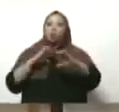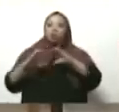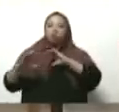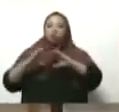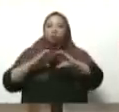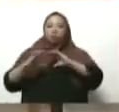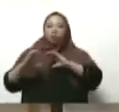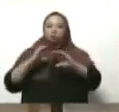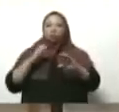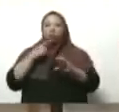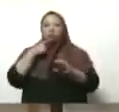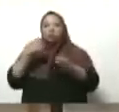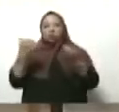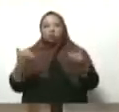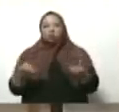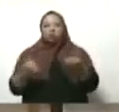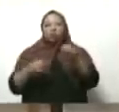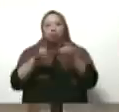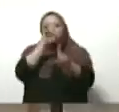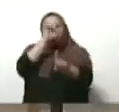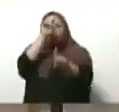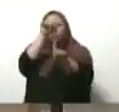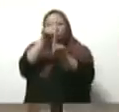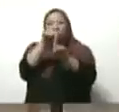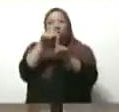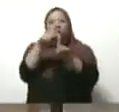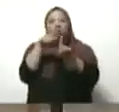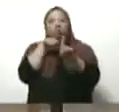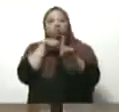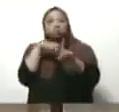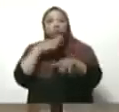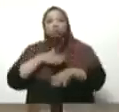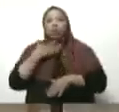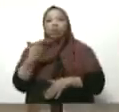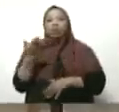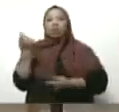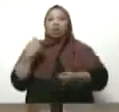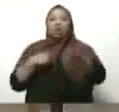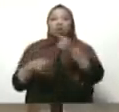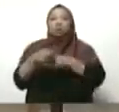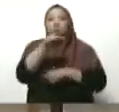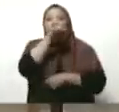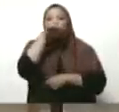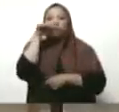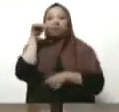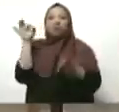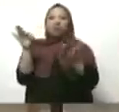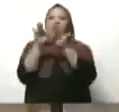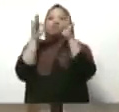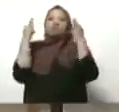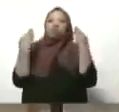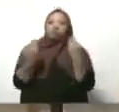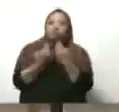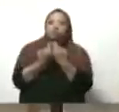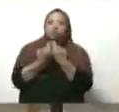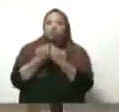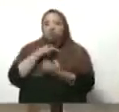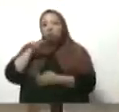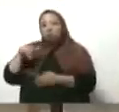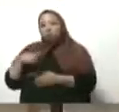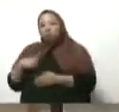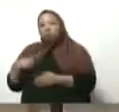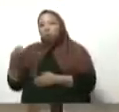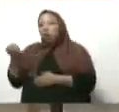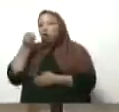revele realmente el alcance atroz que pudiera tener para nuestra familia el consumo de